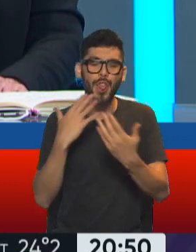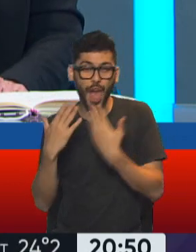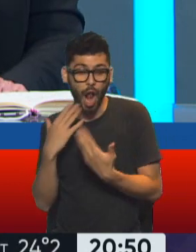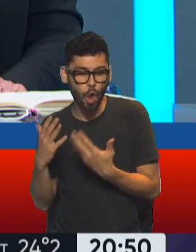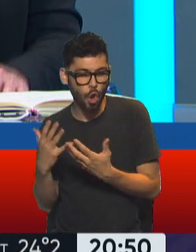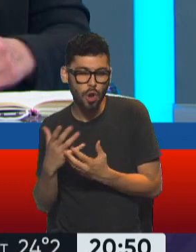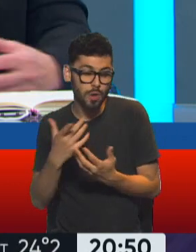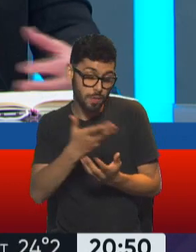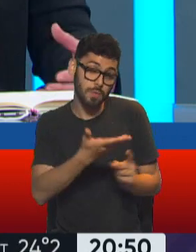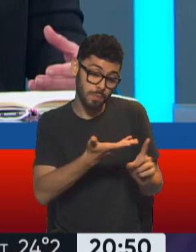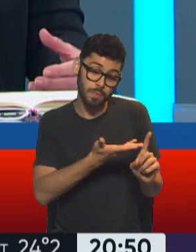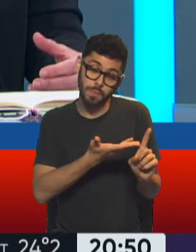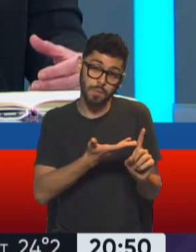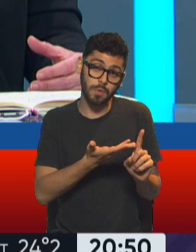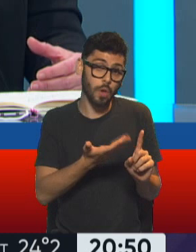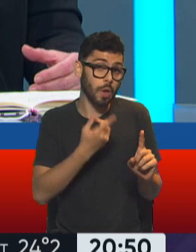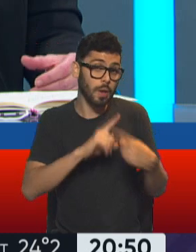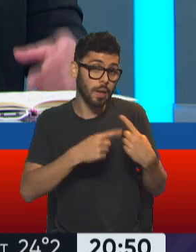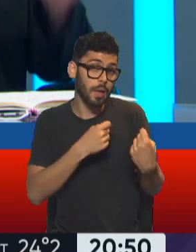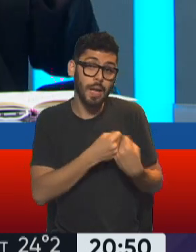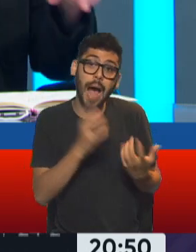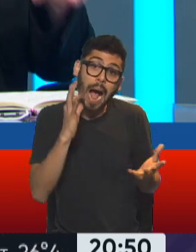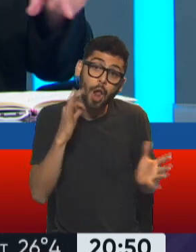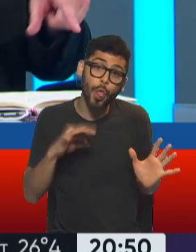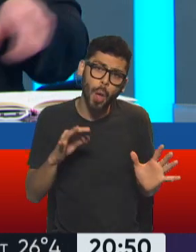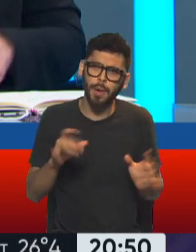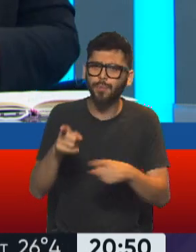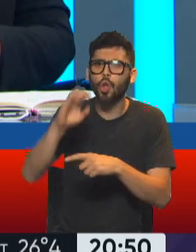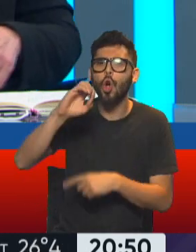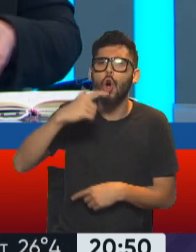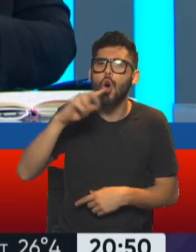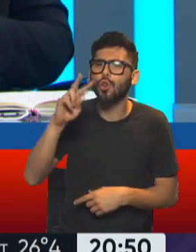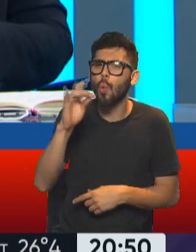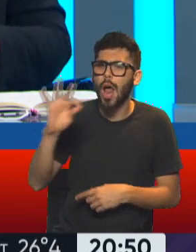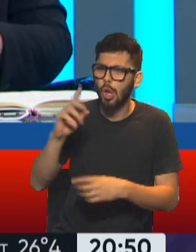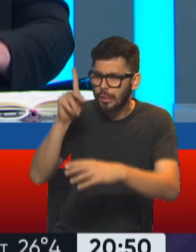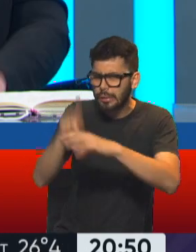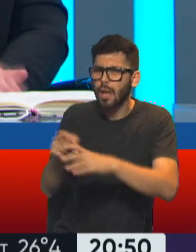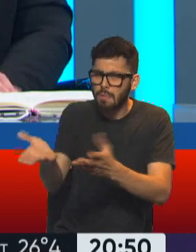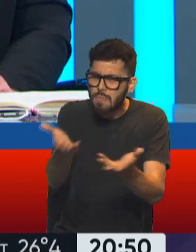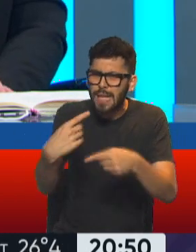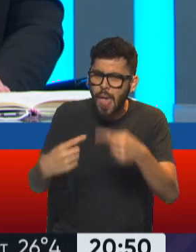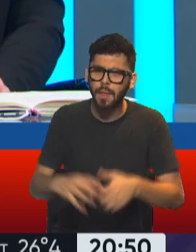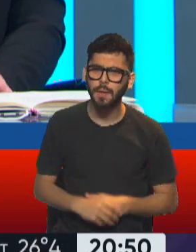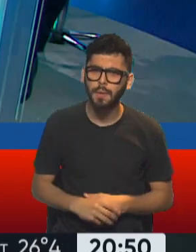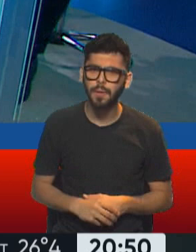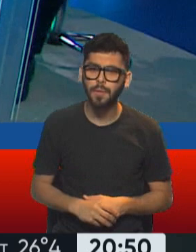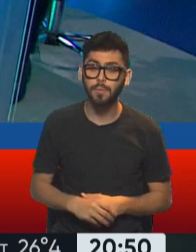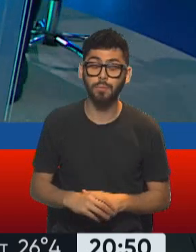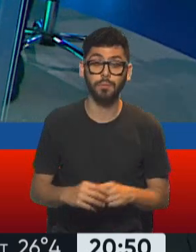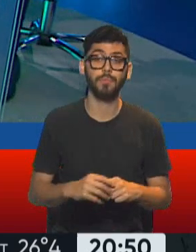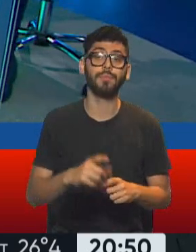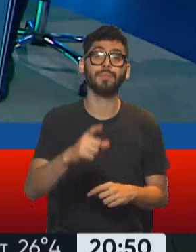una necesidad de que haya algo de acuerdo digamos yo apuesto a toda la clase política yo